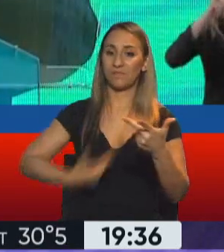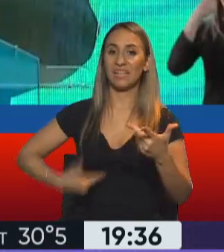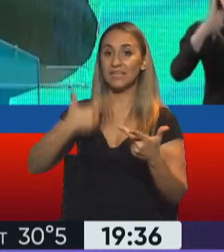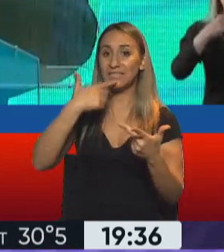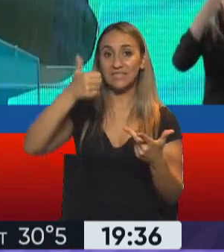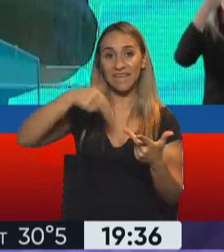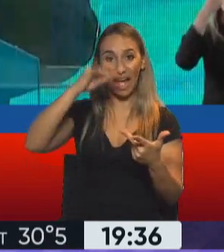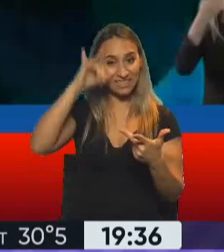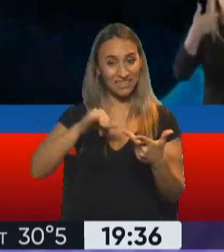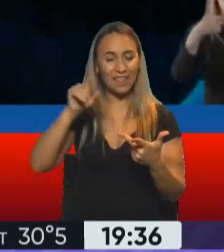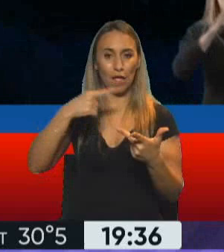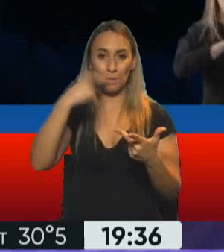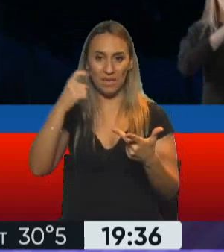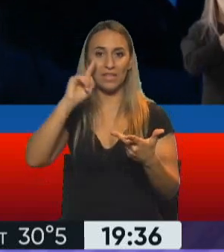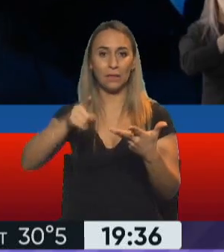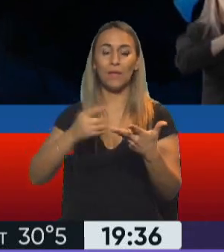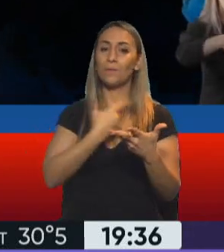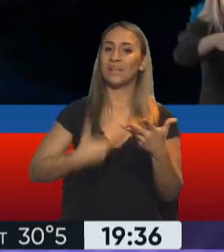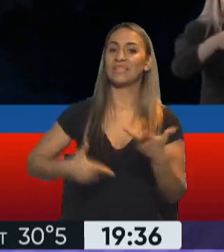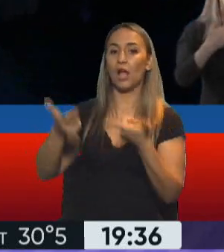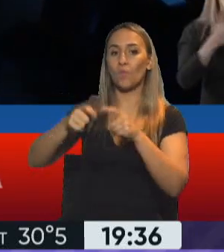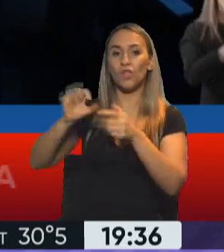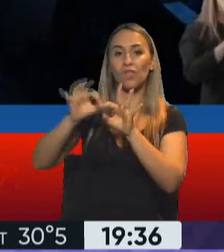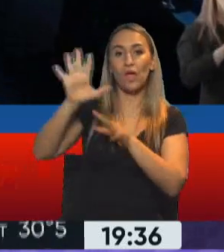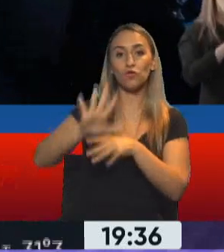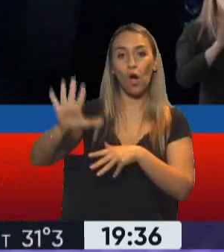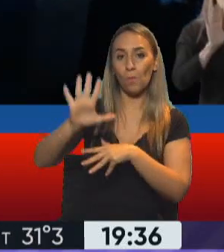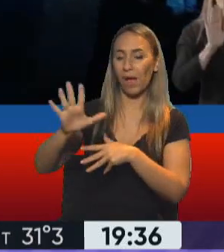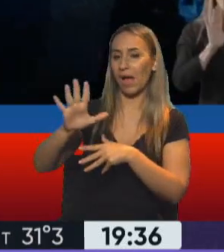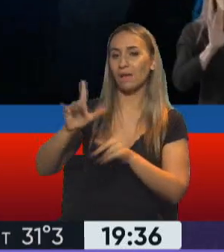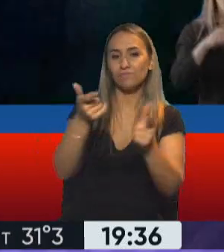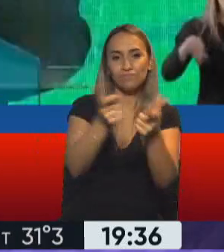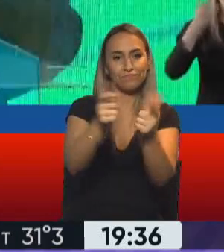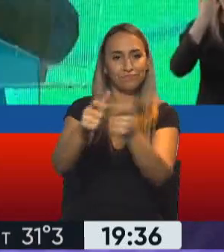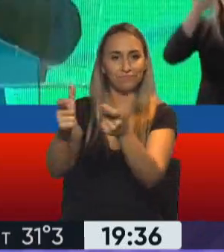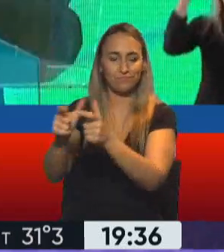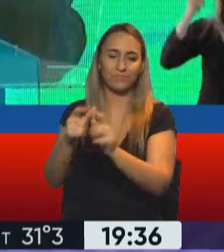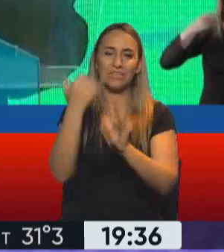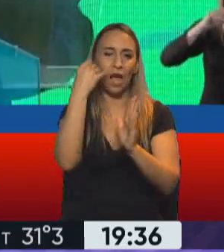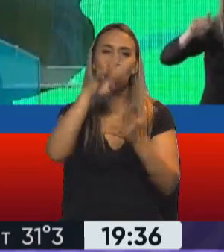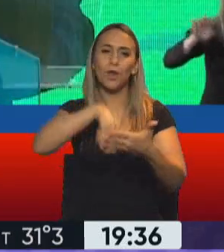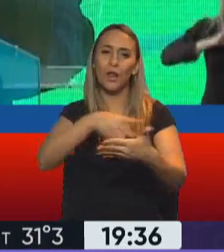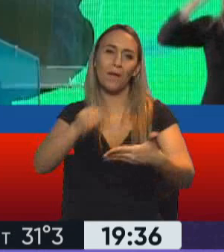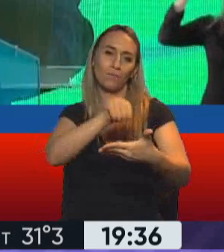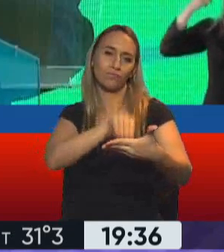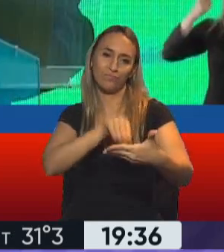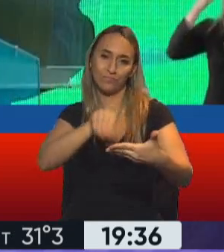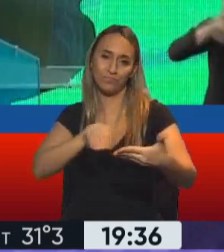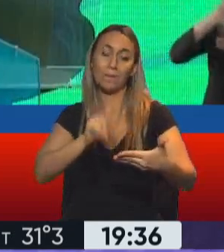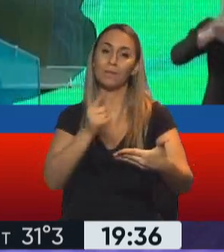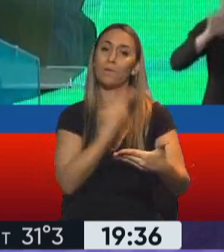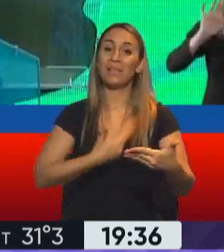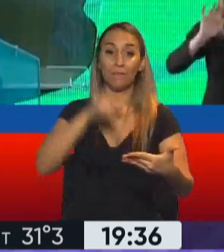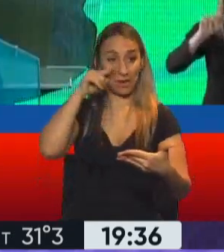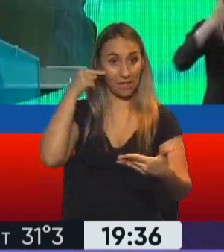la presidenta de la Comisión Europea. Algunas de las reuniones que tiene programada el presidente Alberto